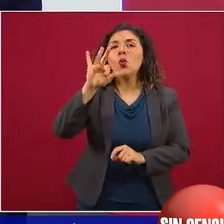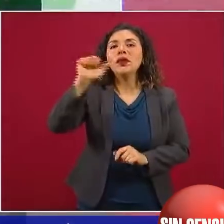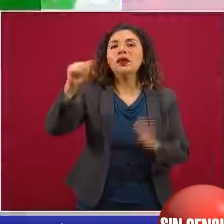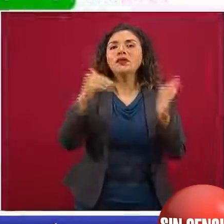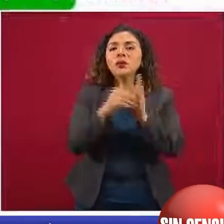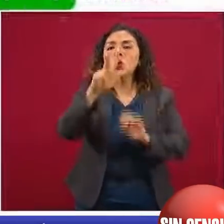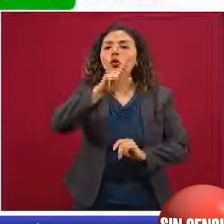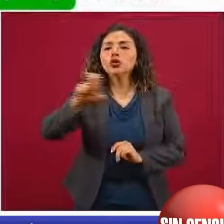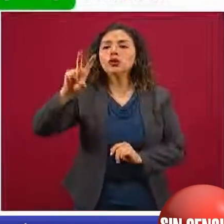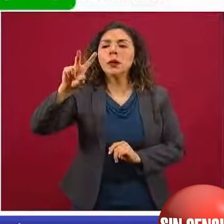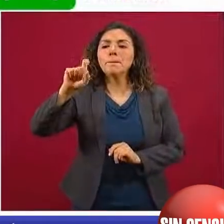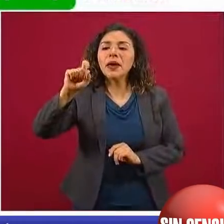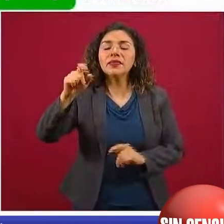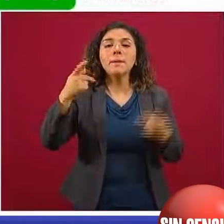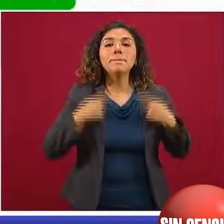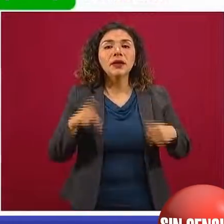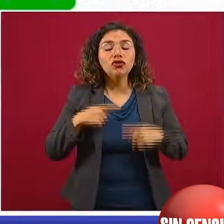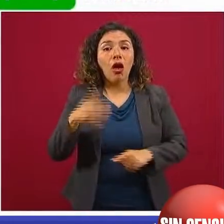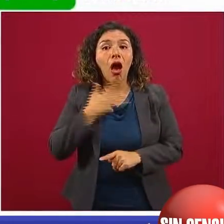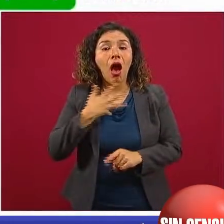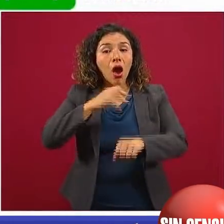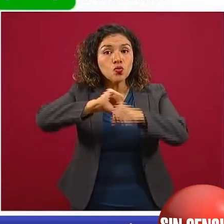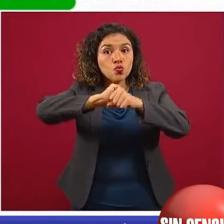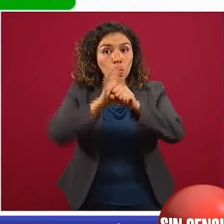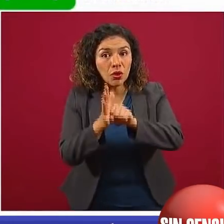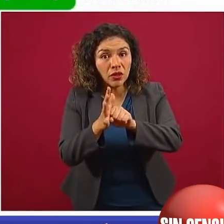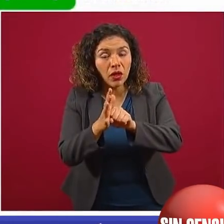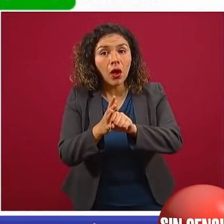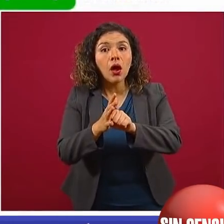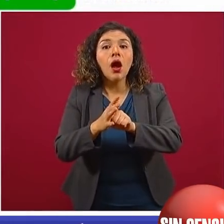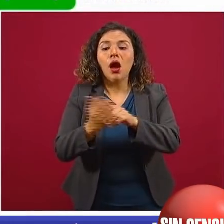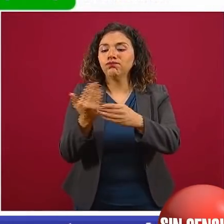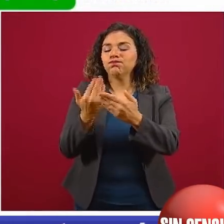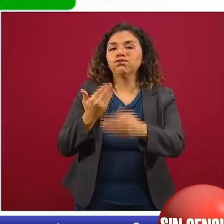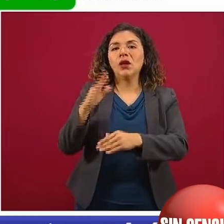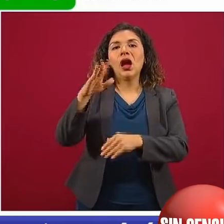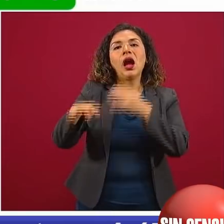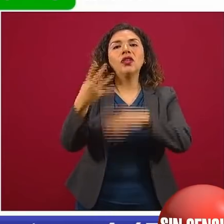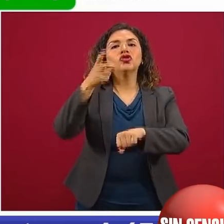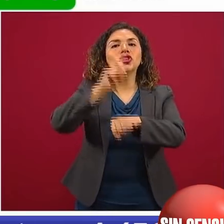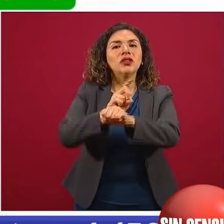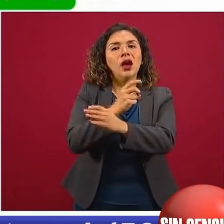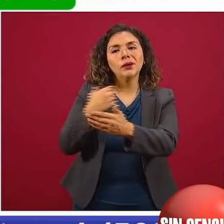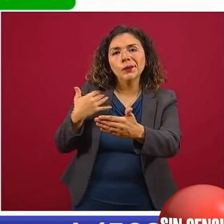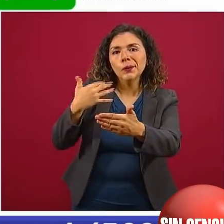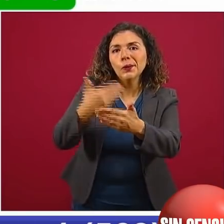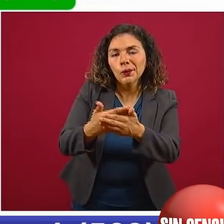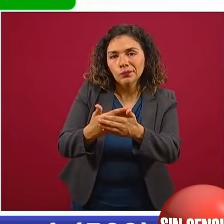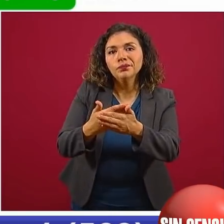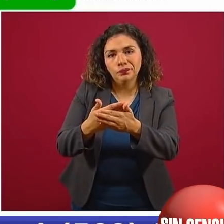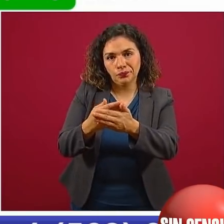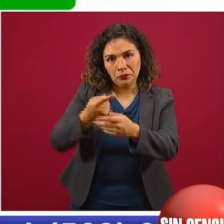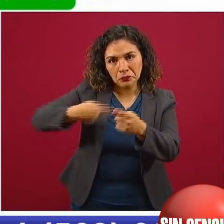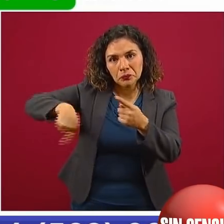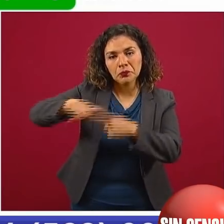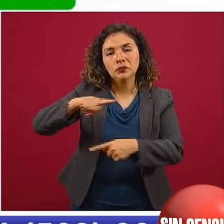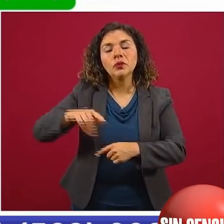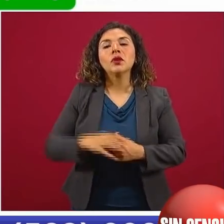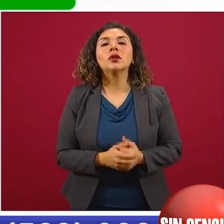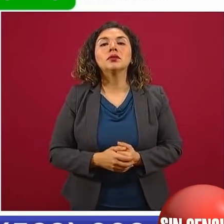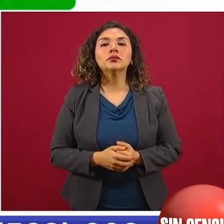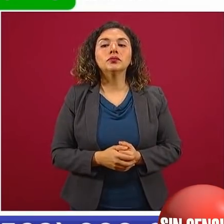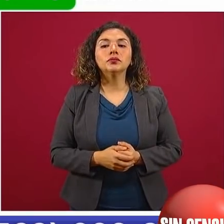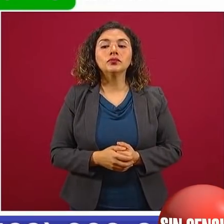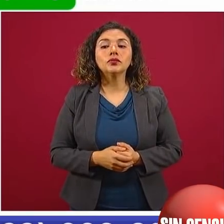46,820 personas con COVID lo han tenido en los últimos 14 días, de los casos confirmados.